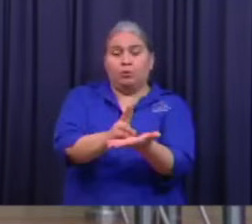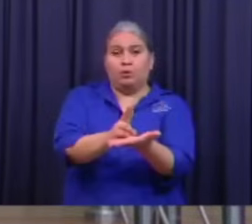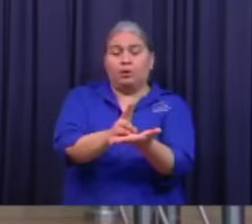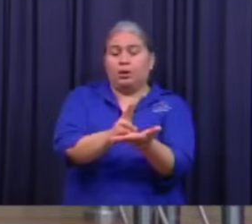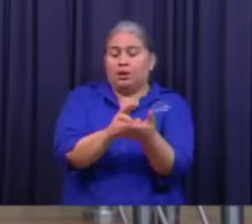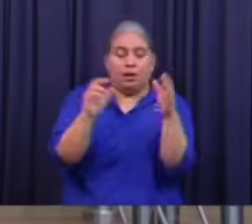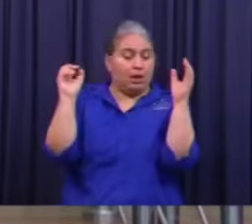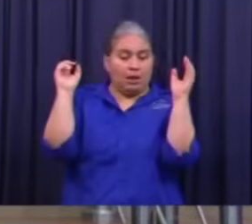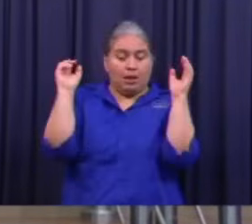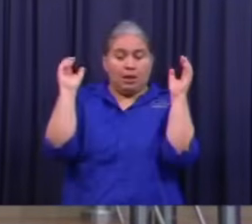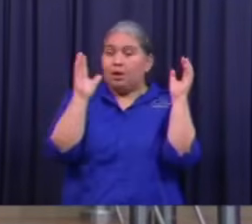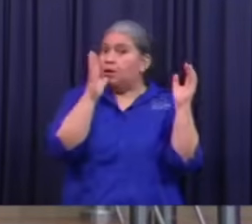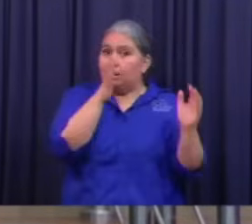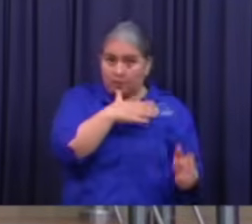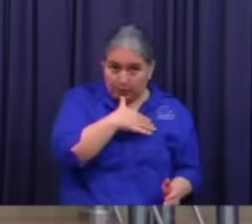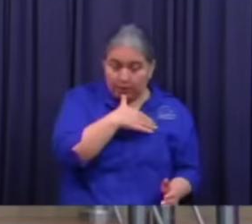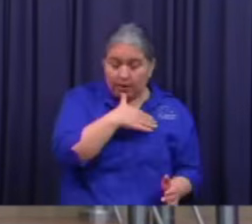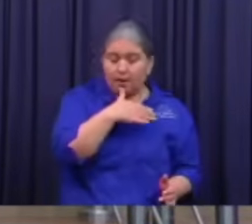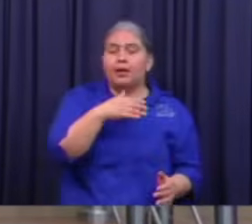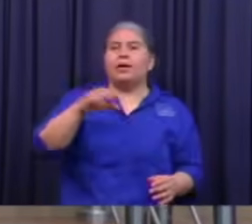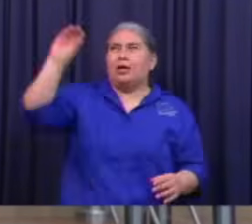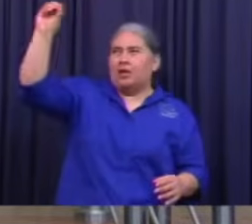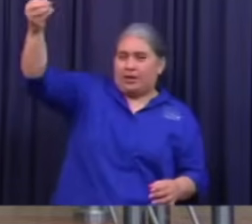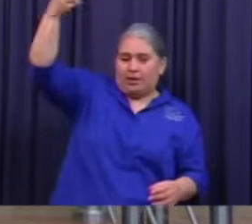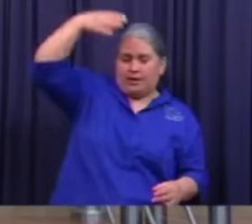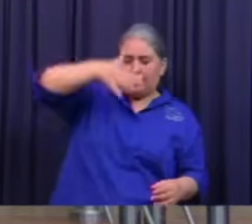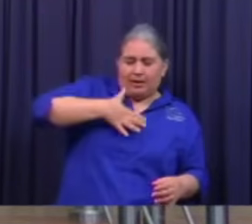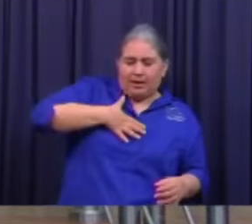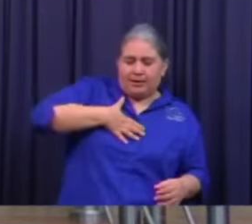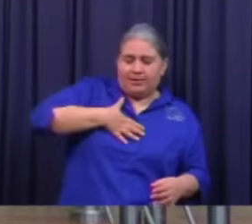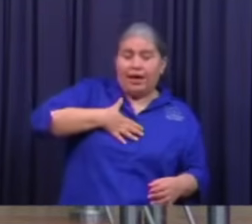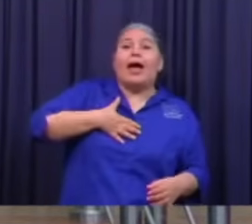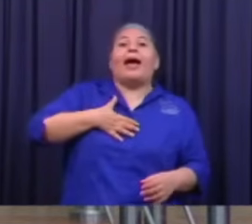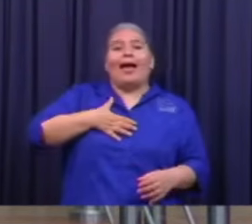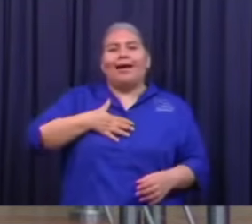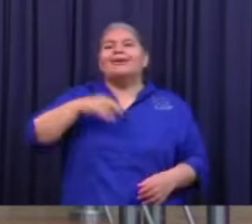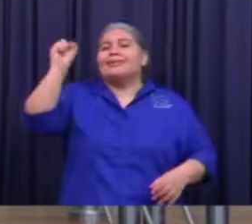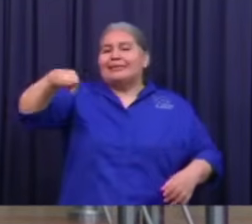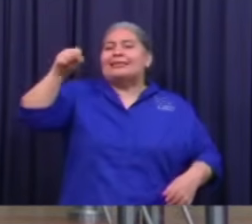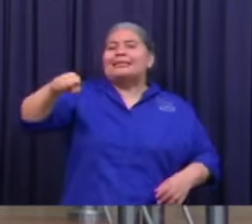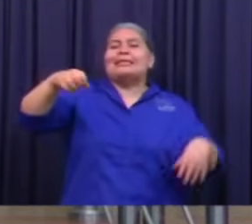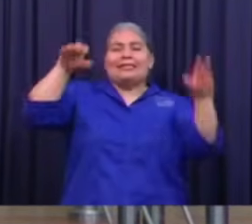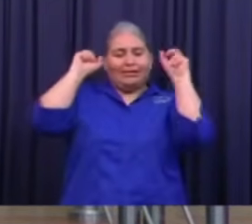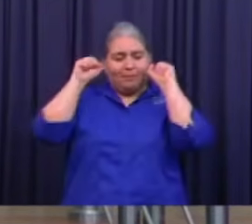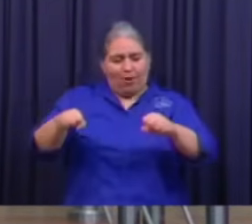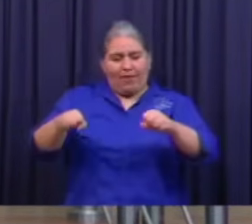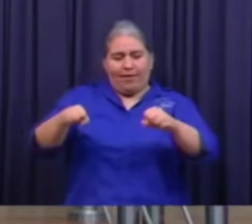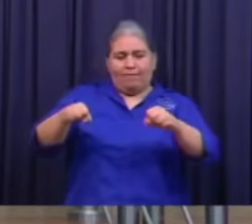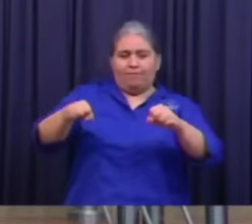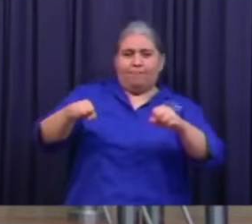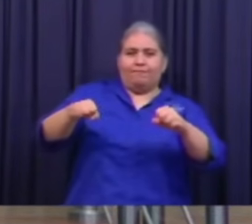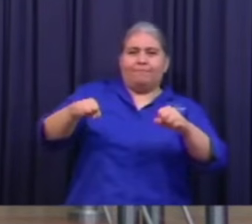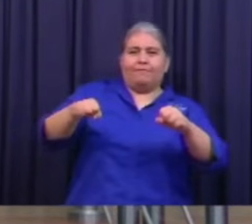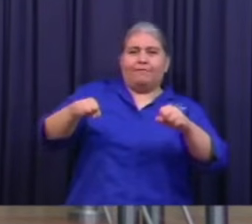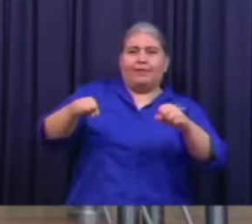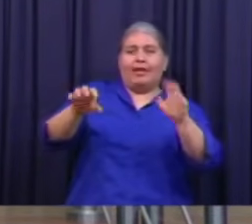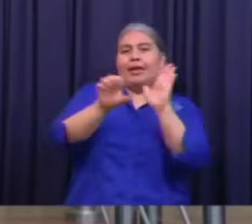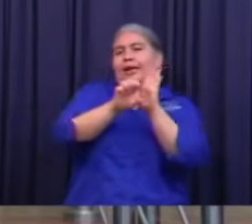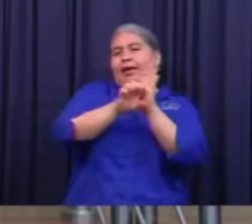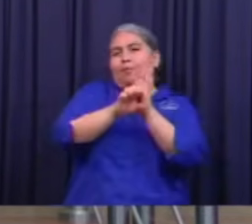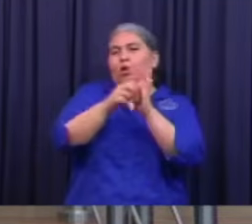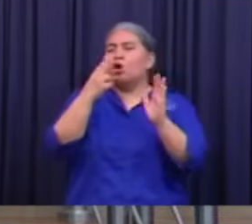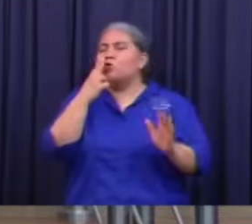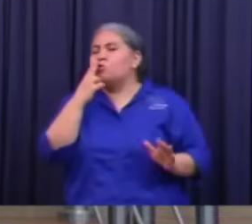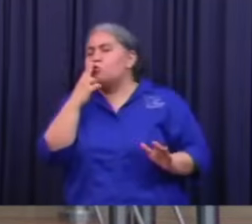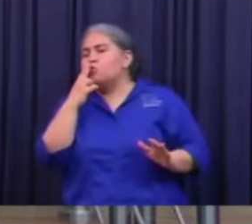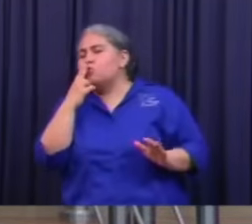y yo voy a poder derrotar cualquier otra cosa así como el señor derrotar aqu así entiendo